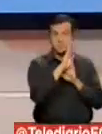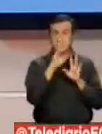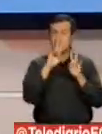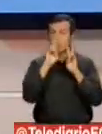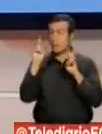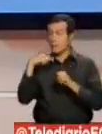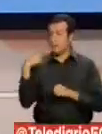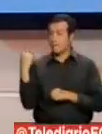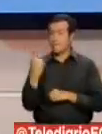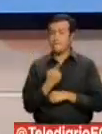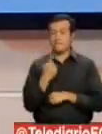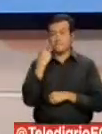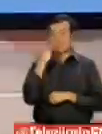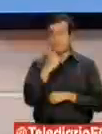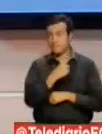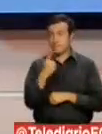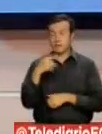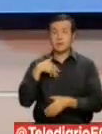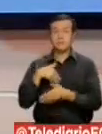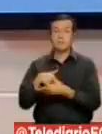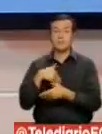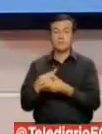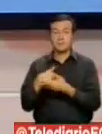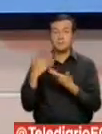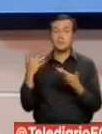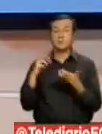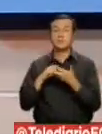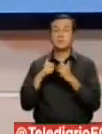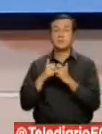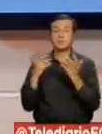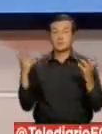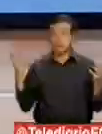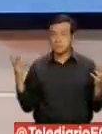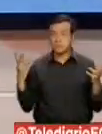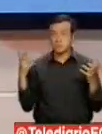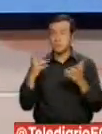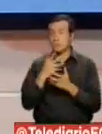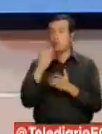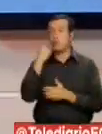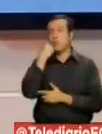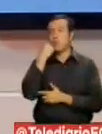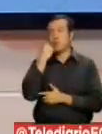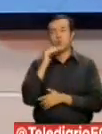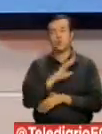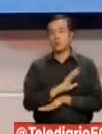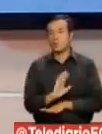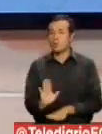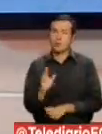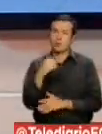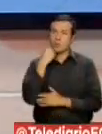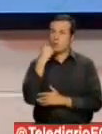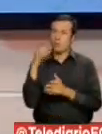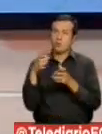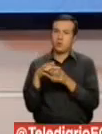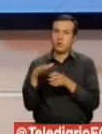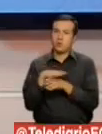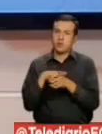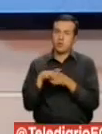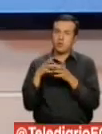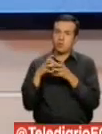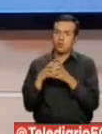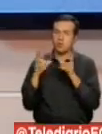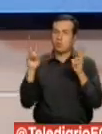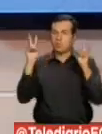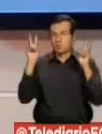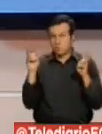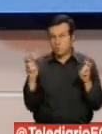de nosotros poner restricciones a veces hace que nos quedemos en el conformismo, que nos quedemos en el tema